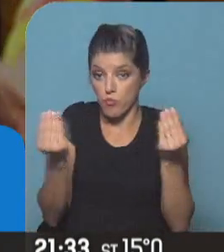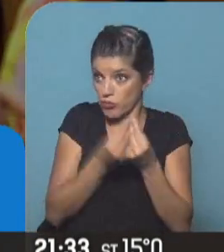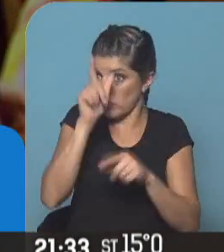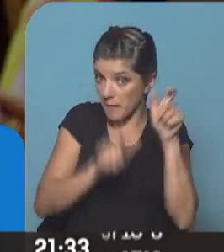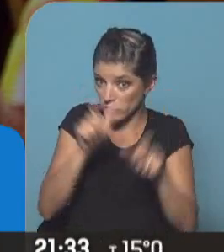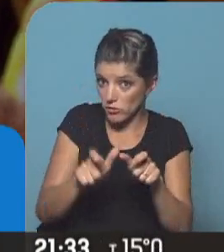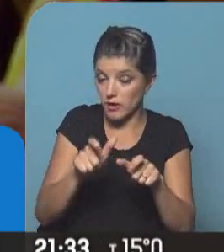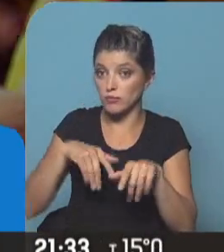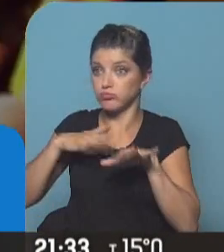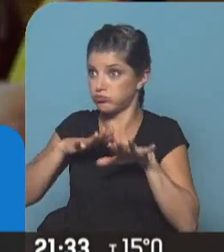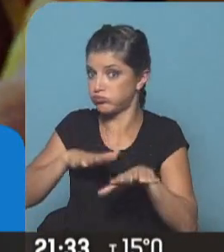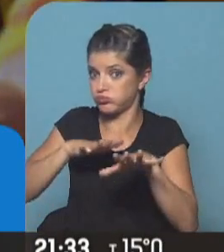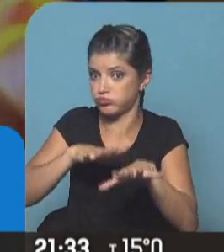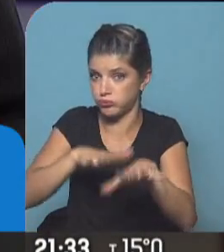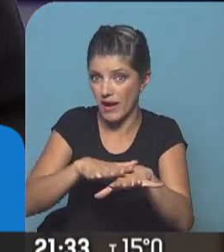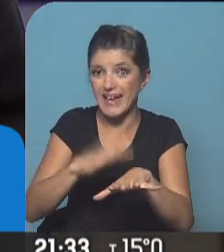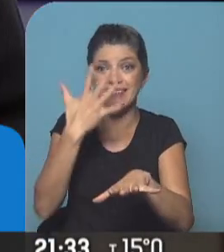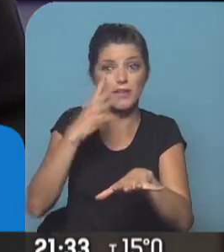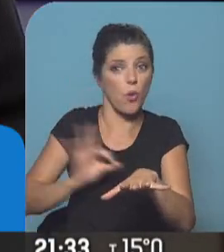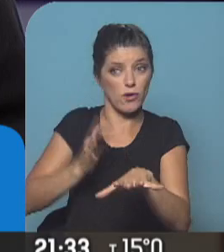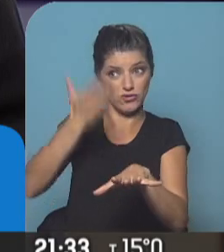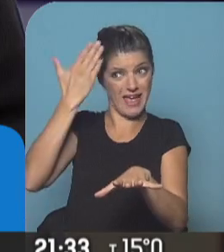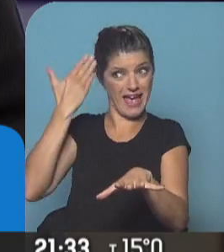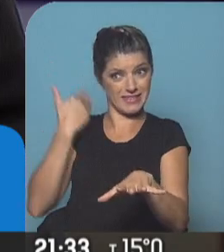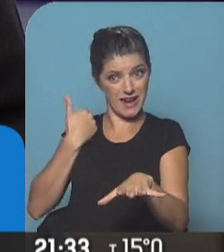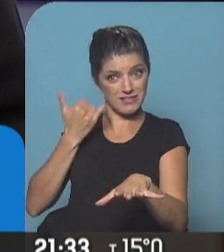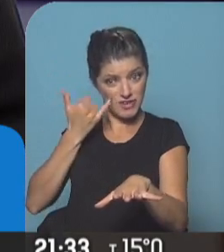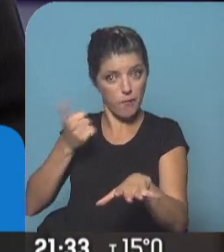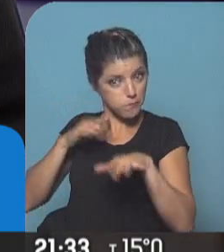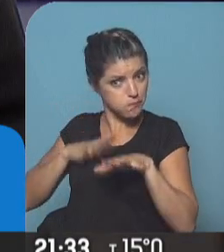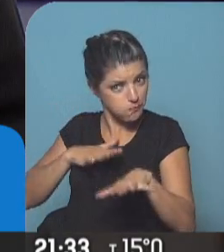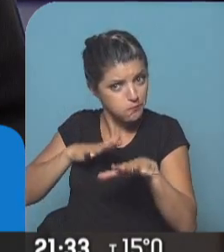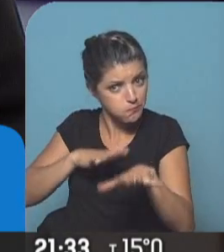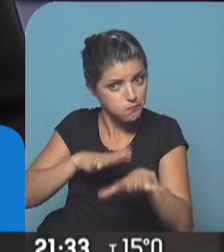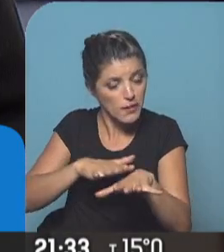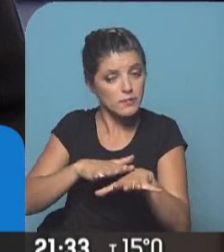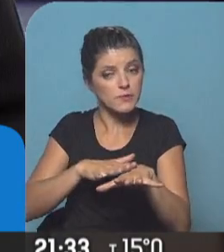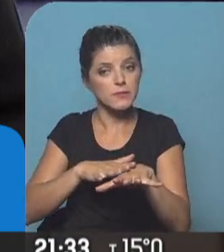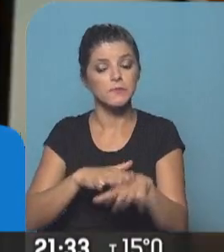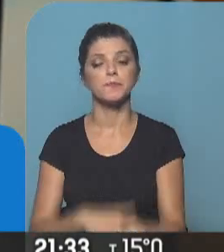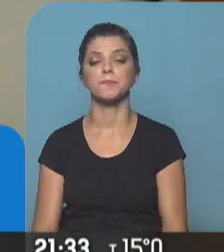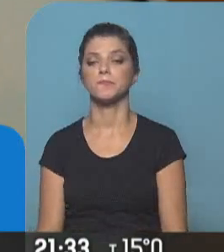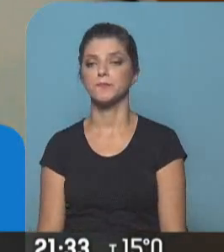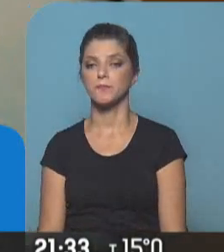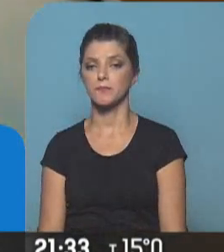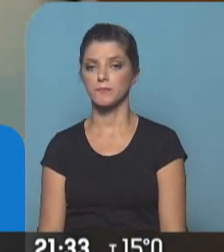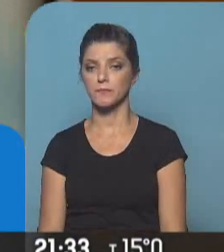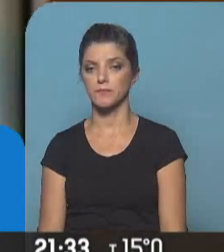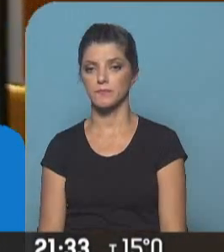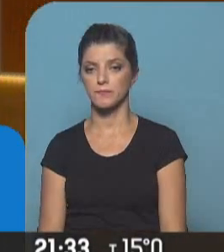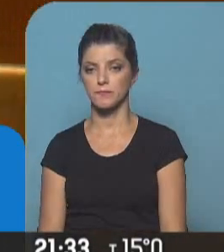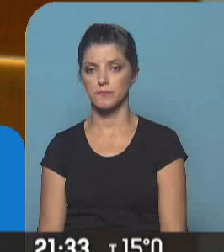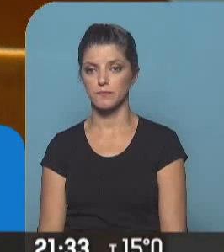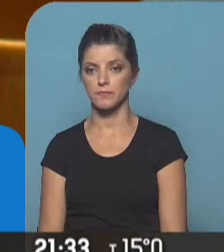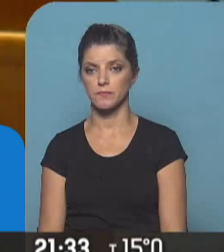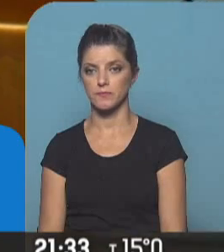personas en las calles no sólo ahora desde hace cinco años y después de que esto sucede la reacción